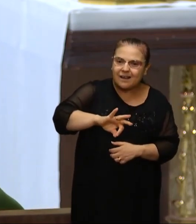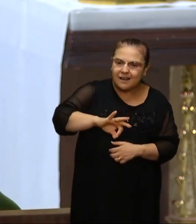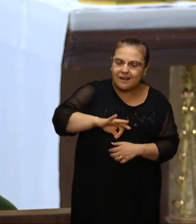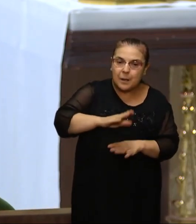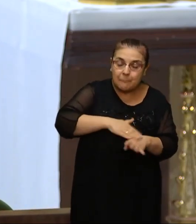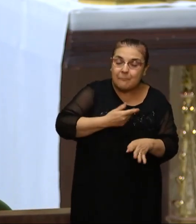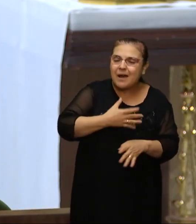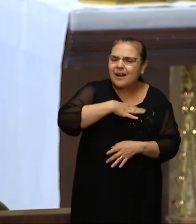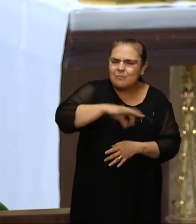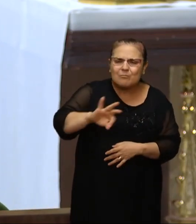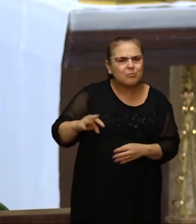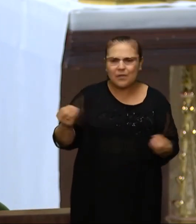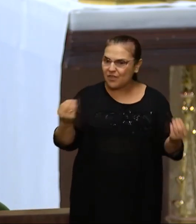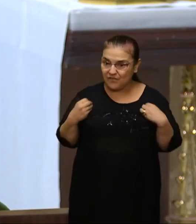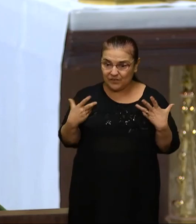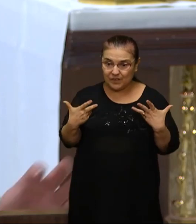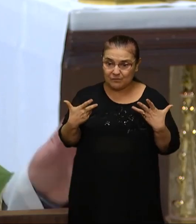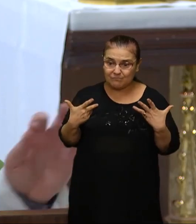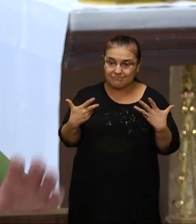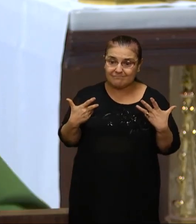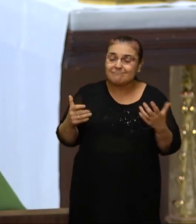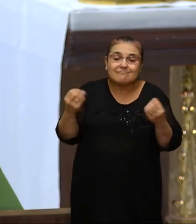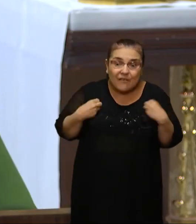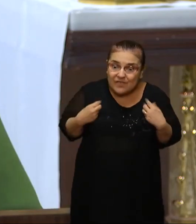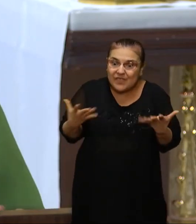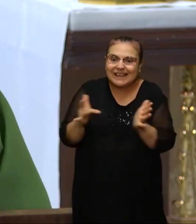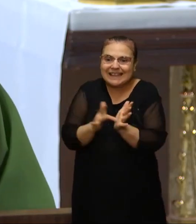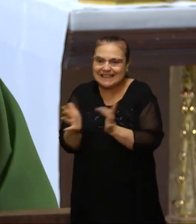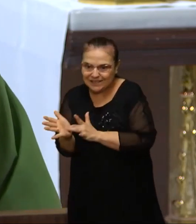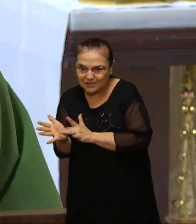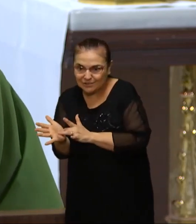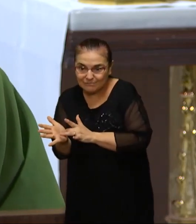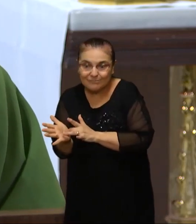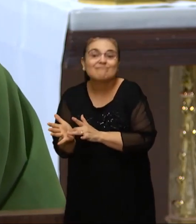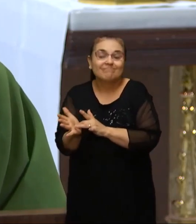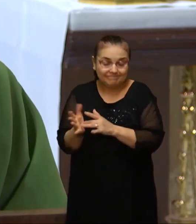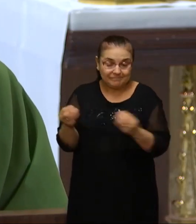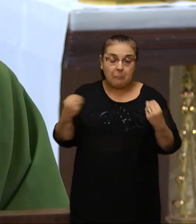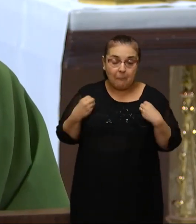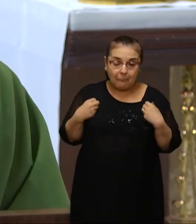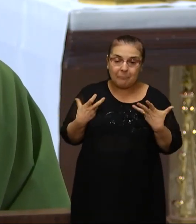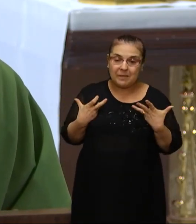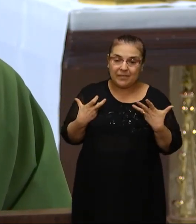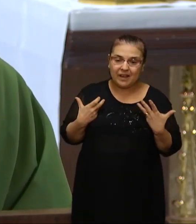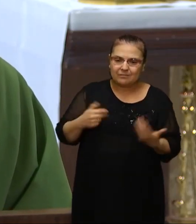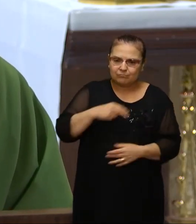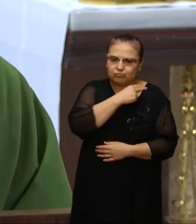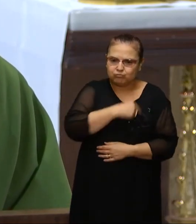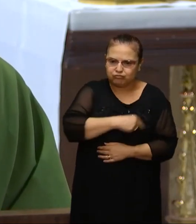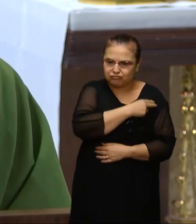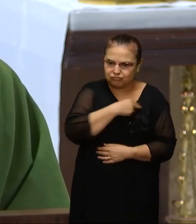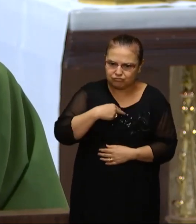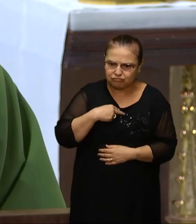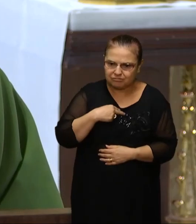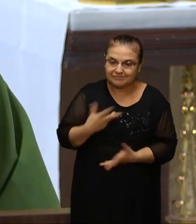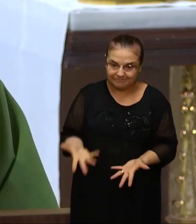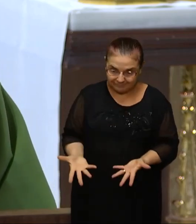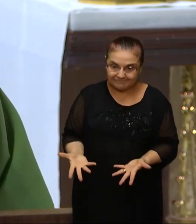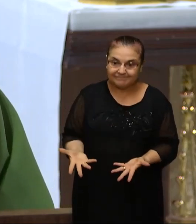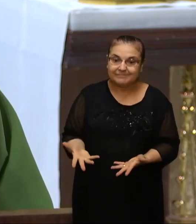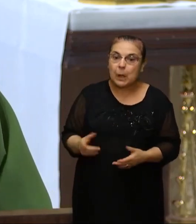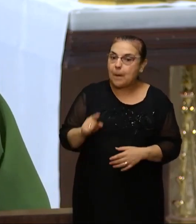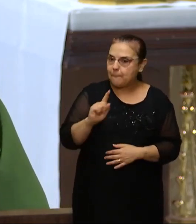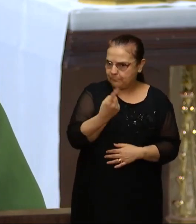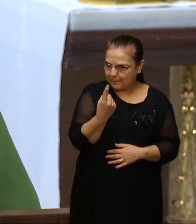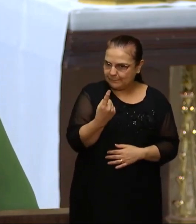feliz una vida en Cristo una vida cristiana con todas las letras en primer lugar